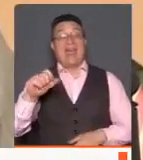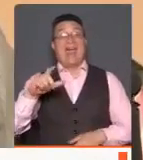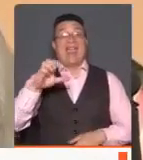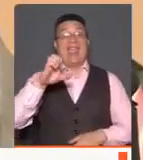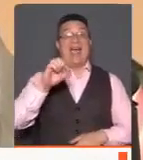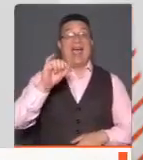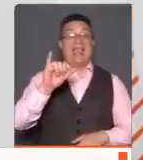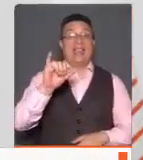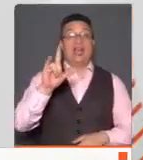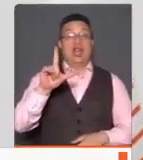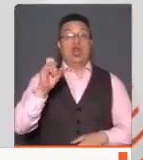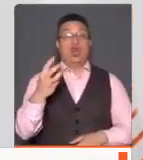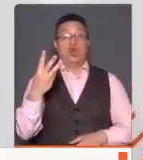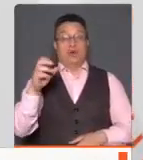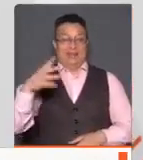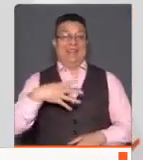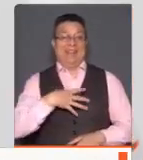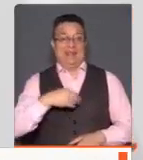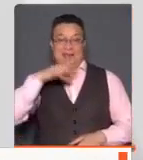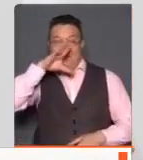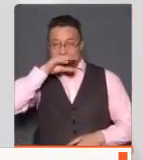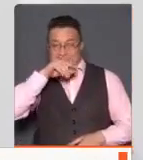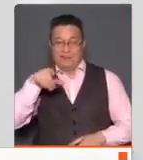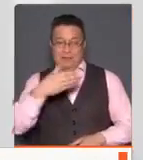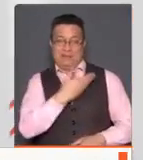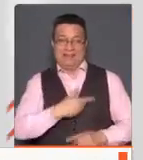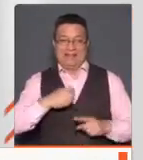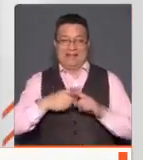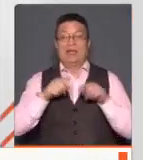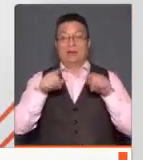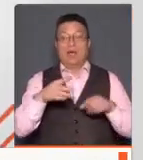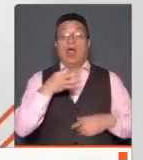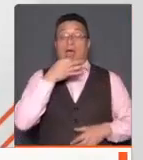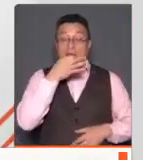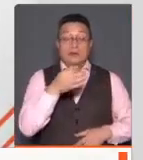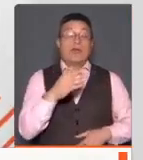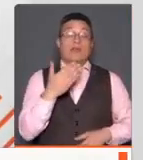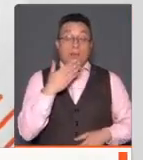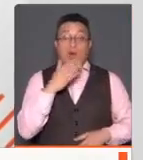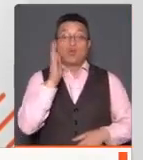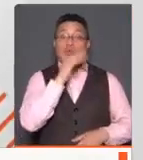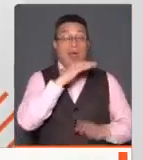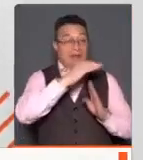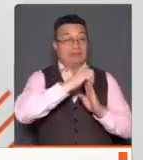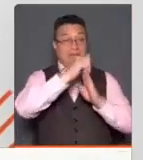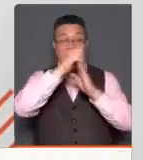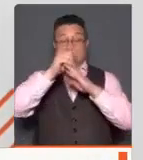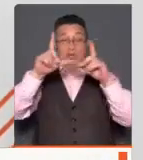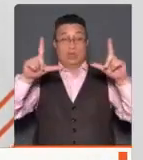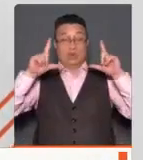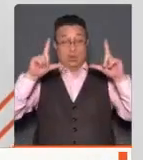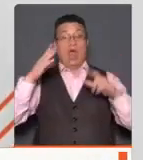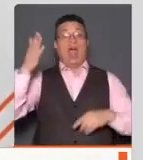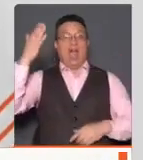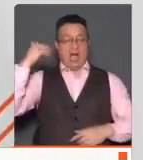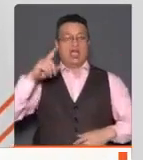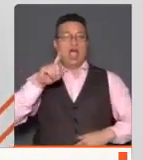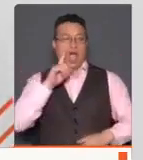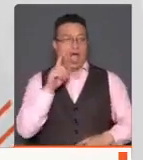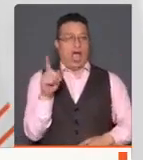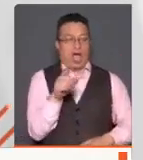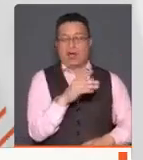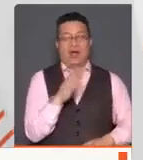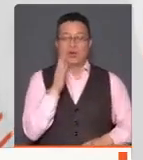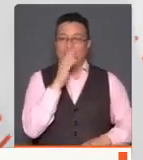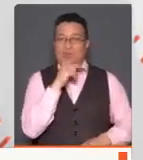de líderes. Y desgraciadamente tampoco hay los liderazgos potentes que antes existían, que